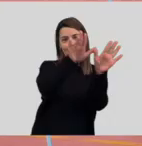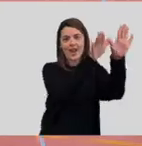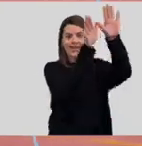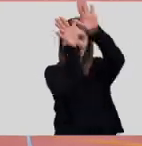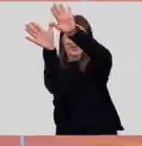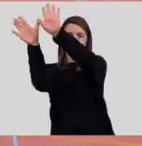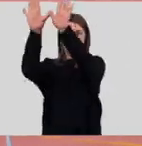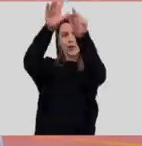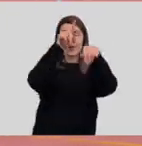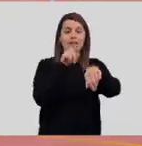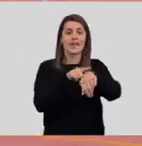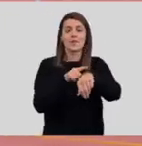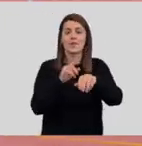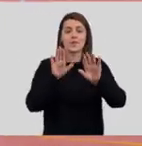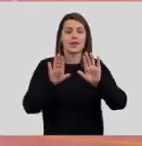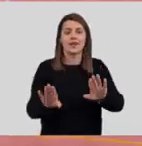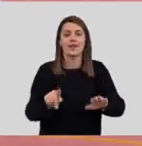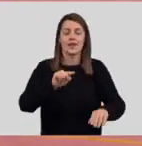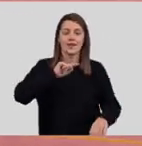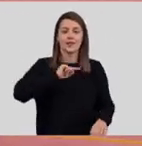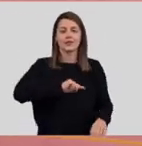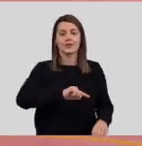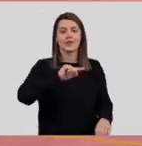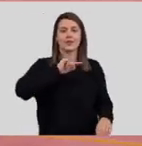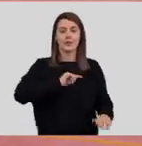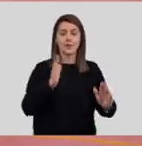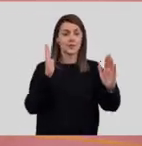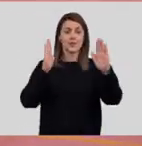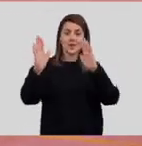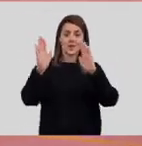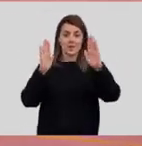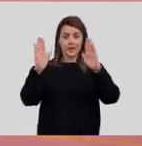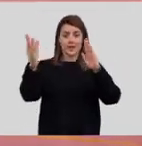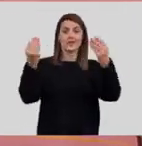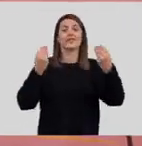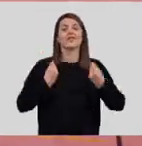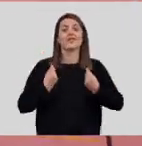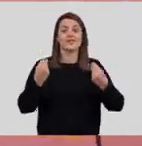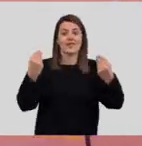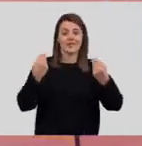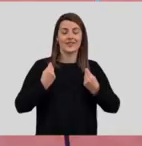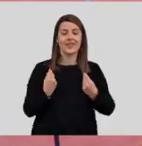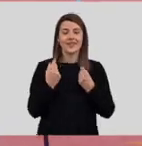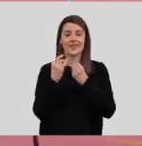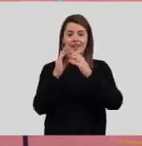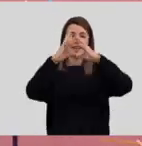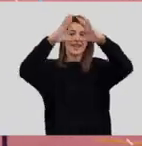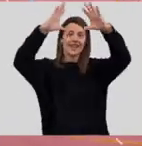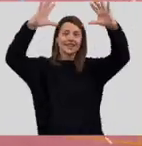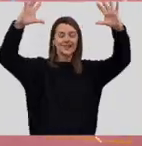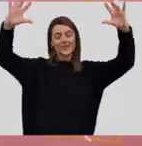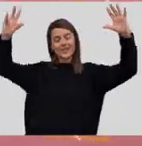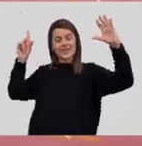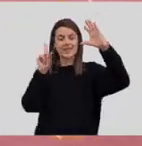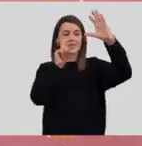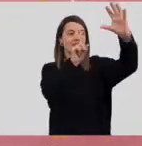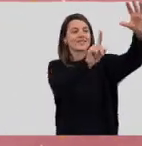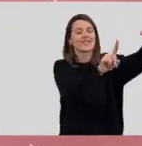Volar con el viento y sentir que se para el tiempo. Pintar el momento